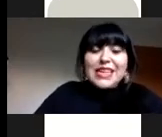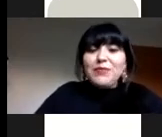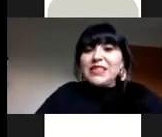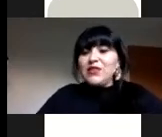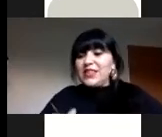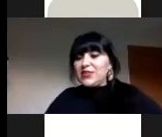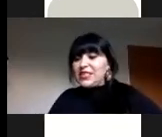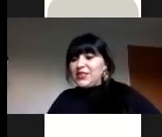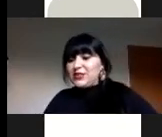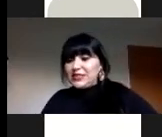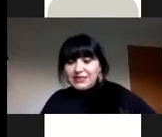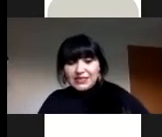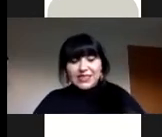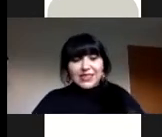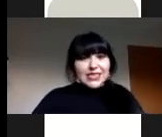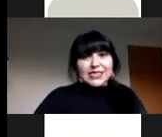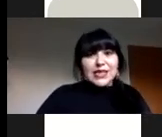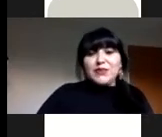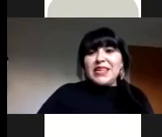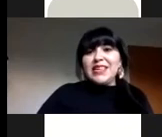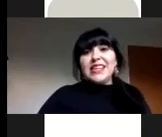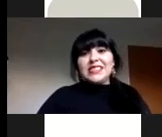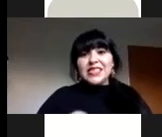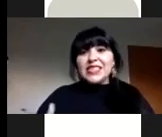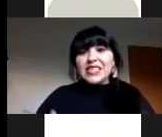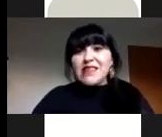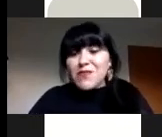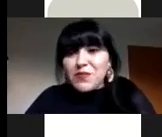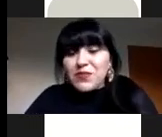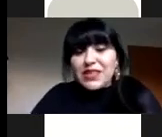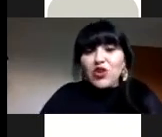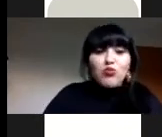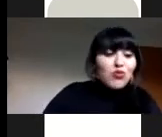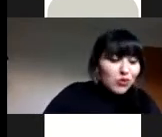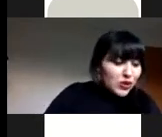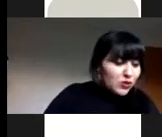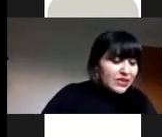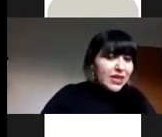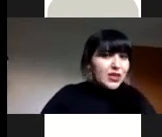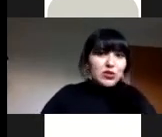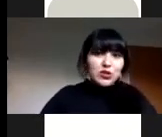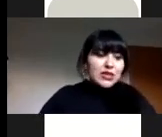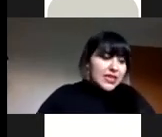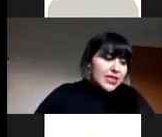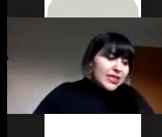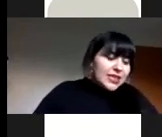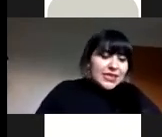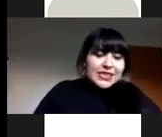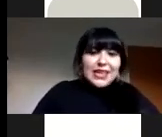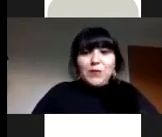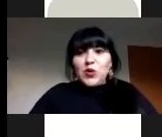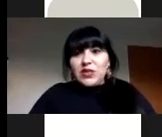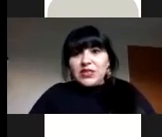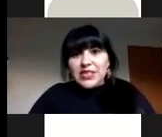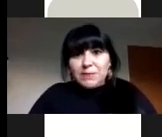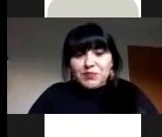¿Qué les pareció el video, chiquillos? Veía que el chat estaba con muchos comentarios. ¿Qué